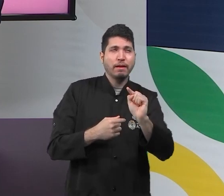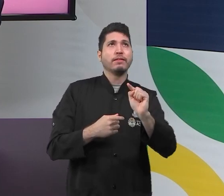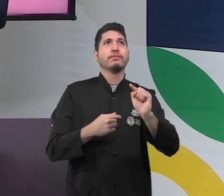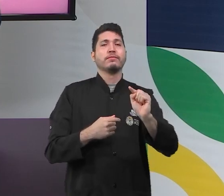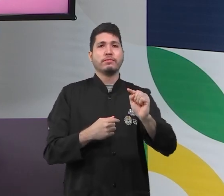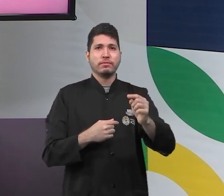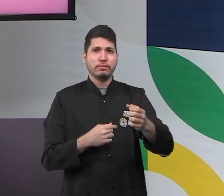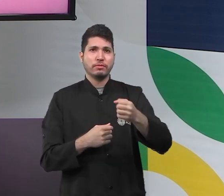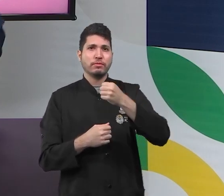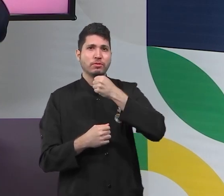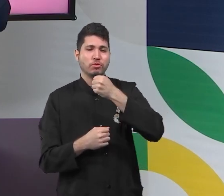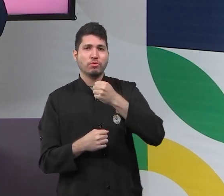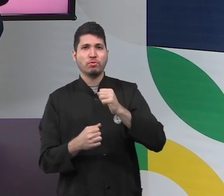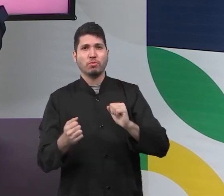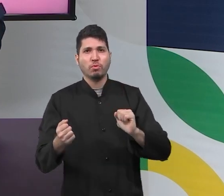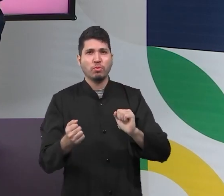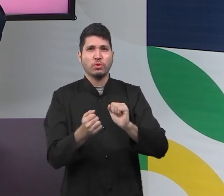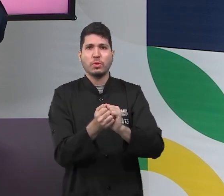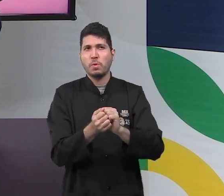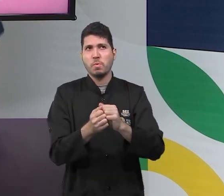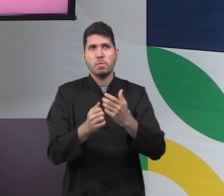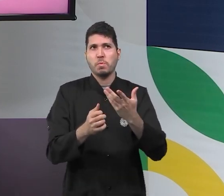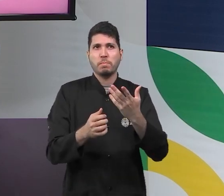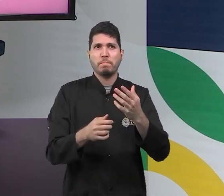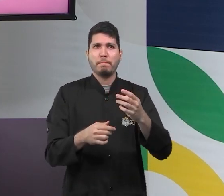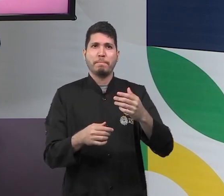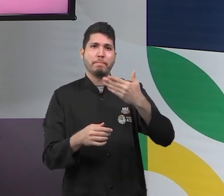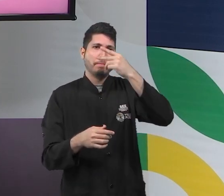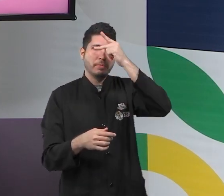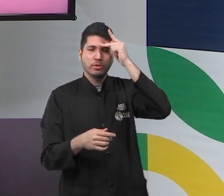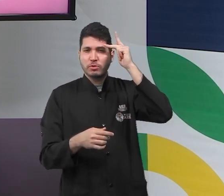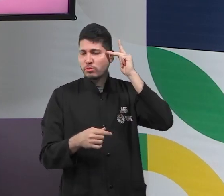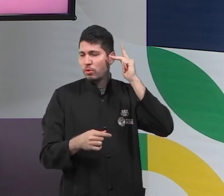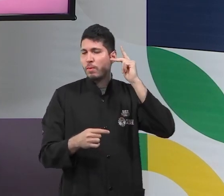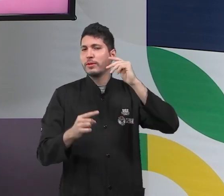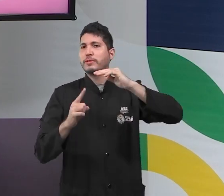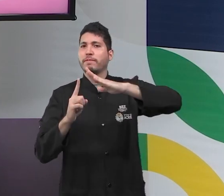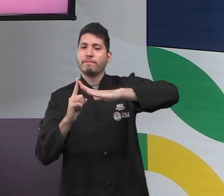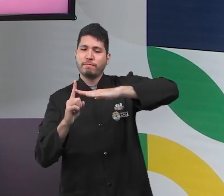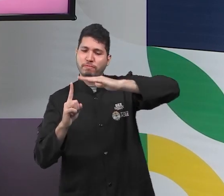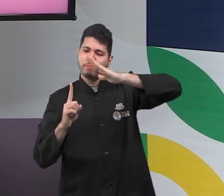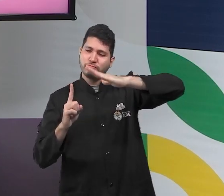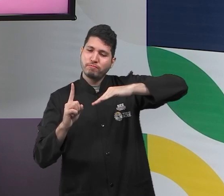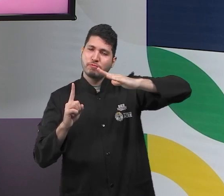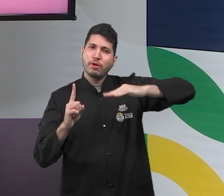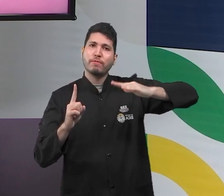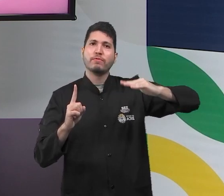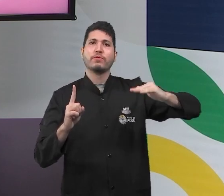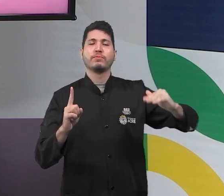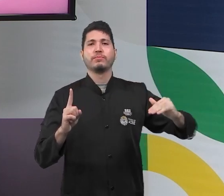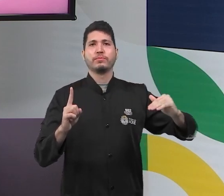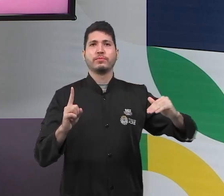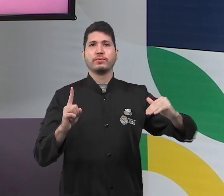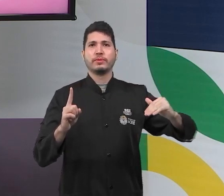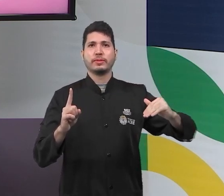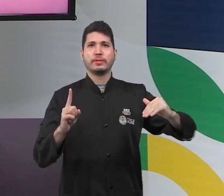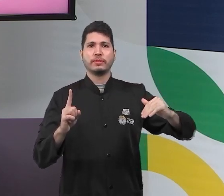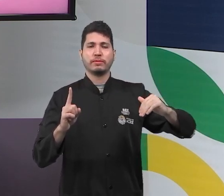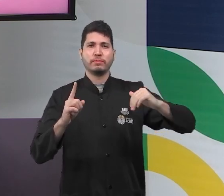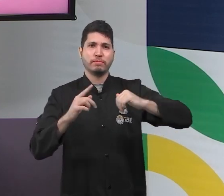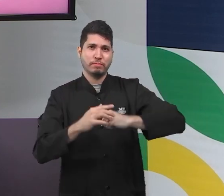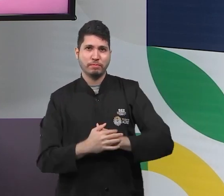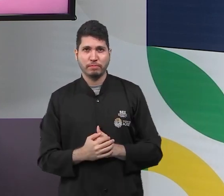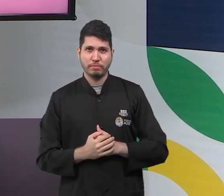con celebridade, com cantores, com famosos, ou seja, qual é a característica de